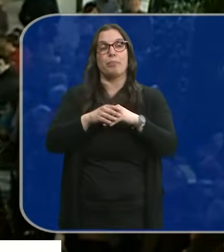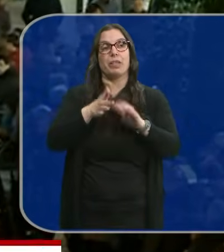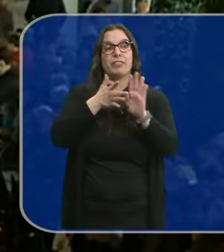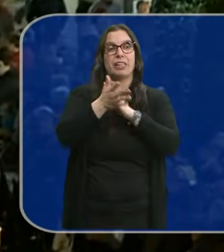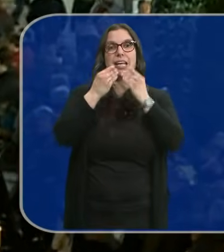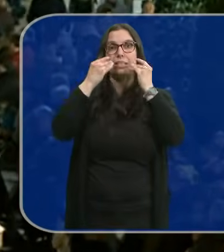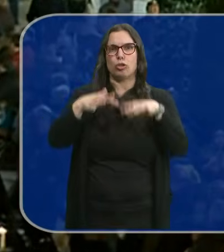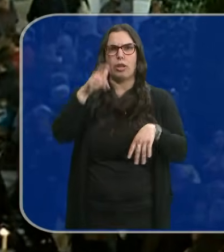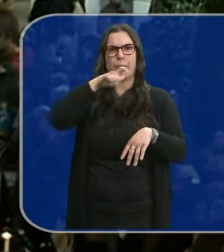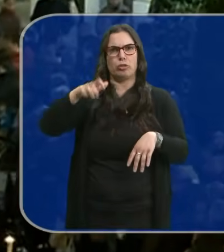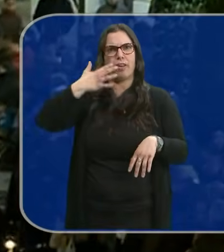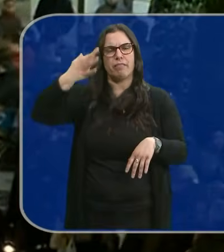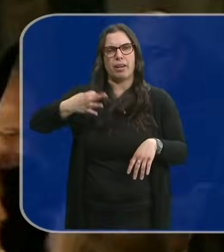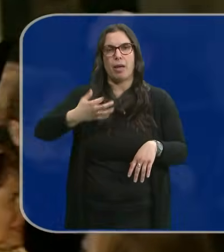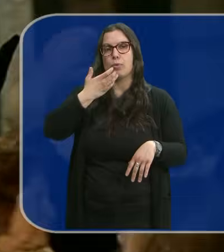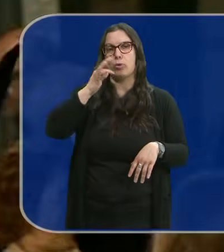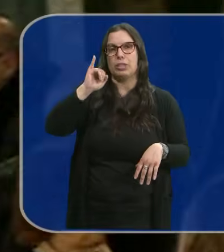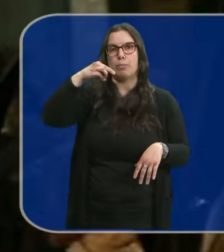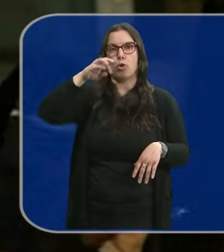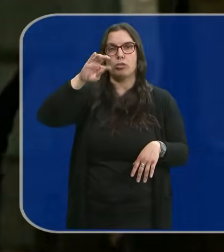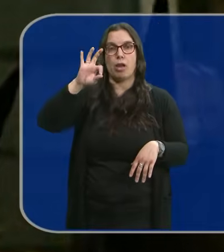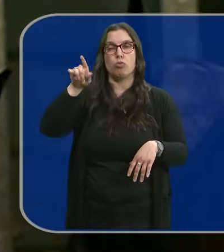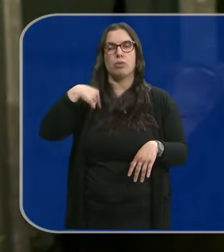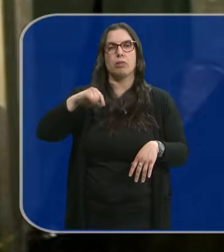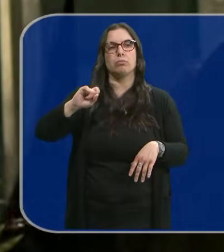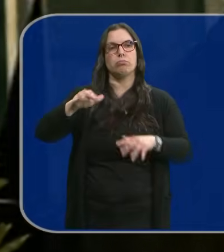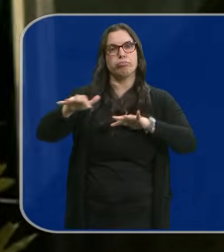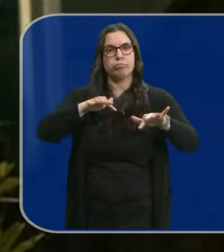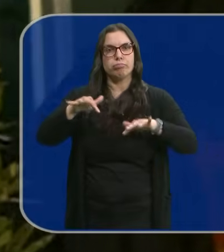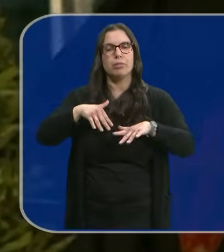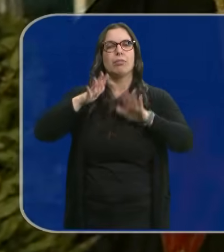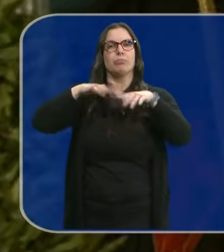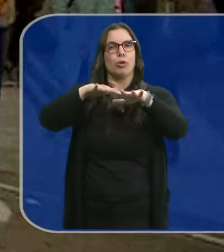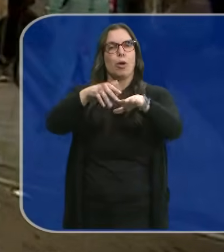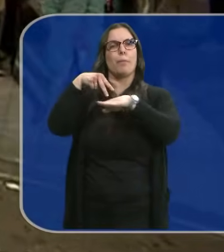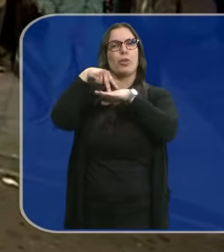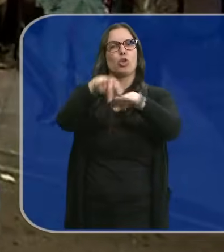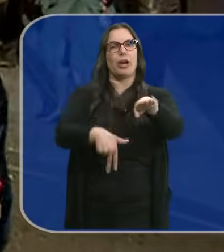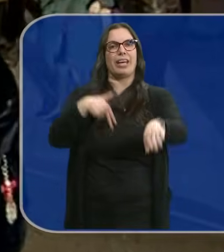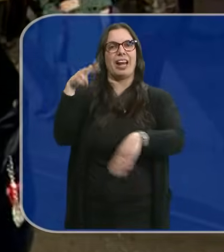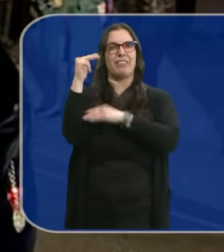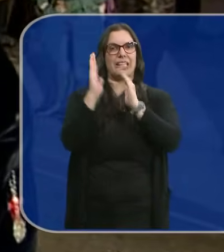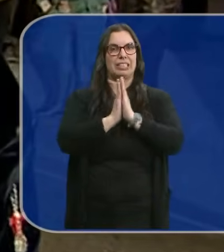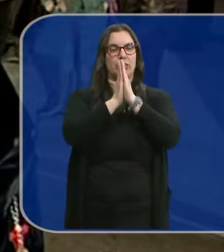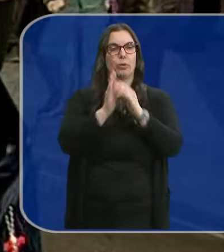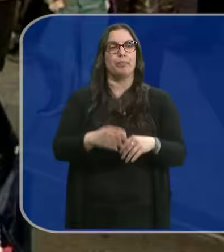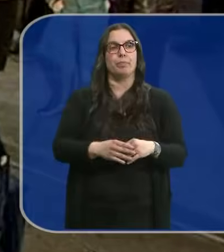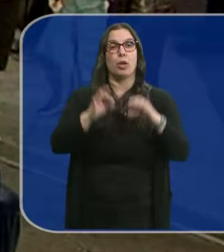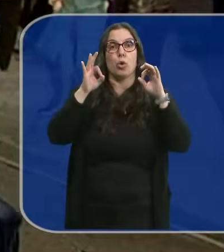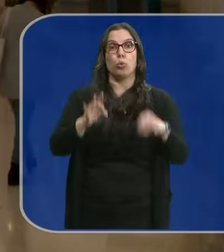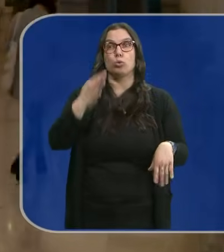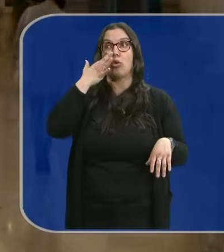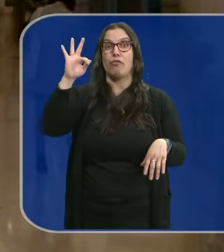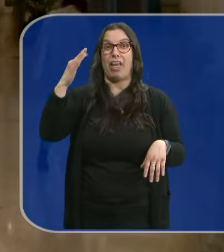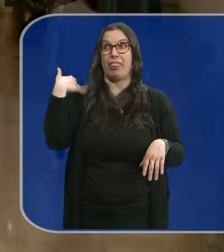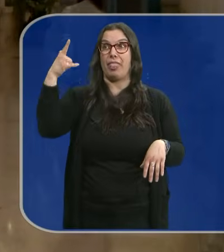historia de nombres propios, como el de José Timoteo, promotor de la procesión general del Viernes Santo. En plena ocupación